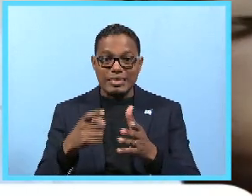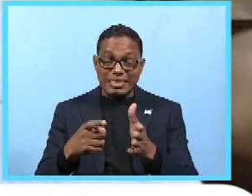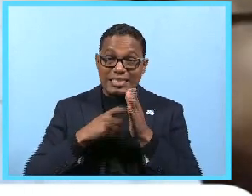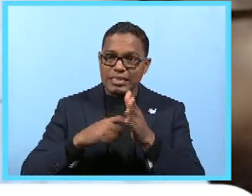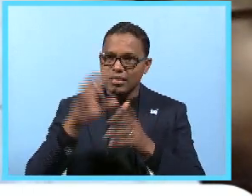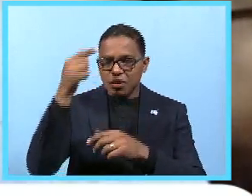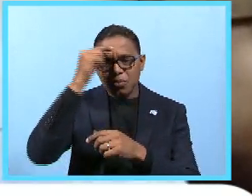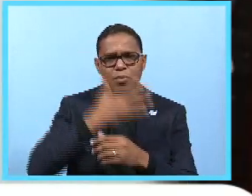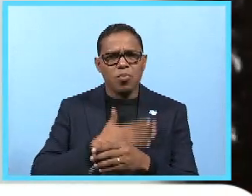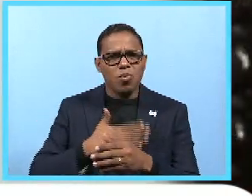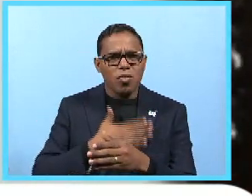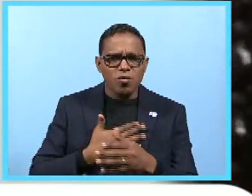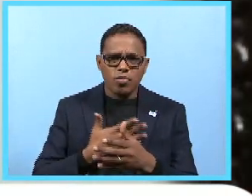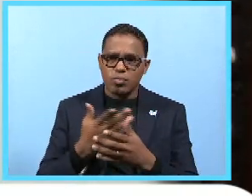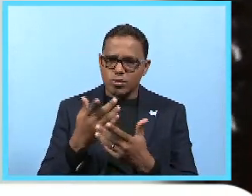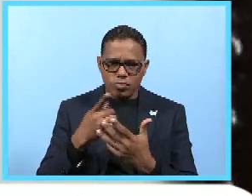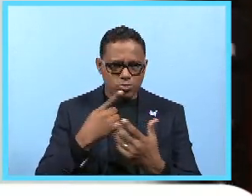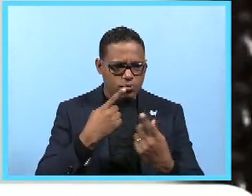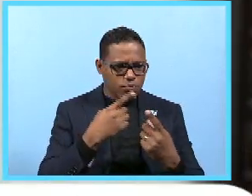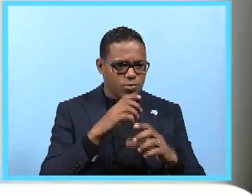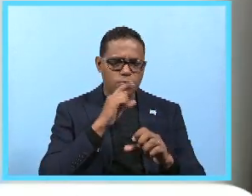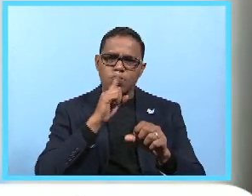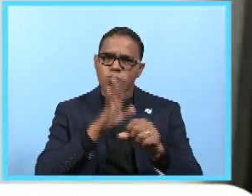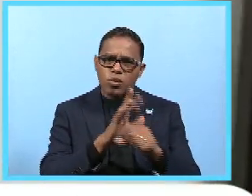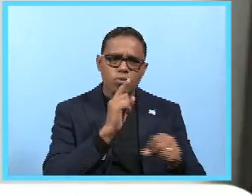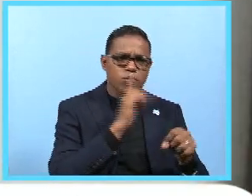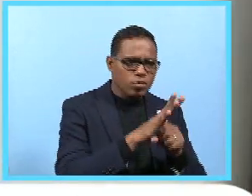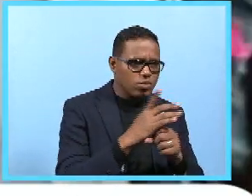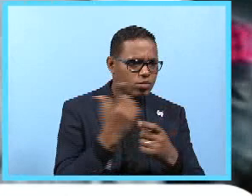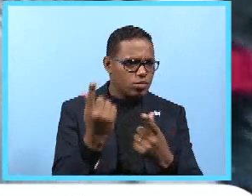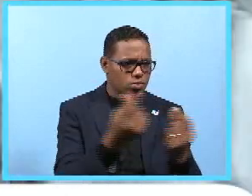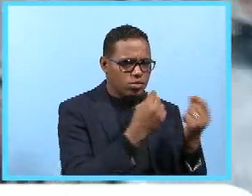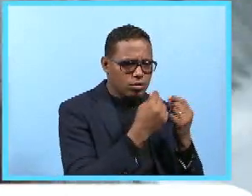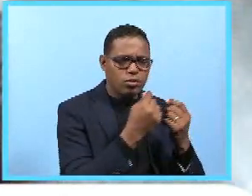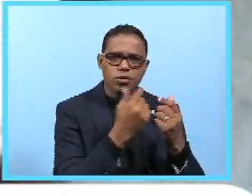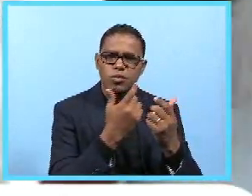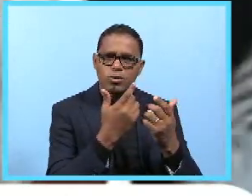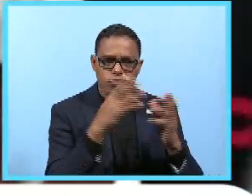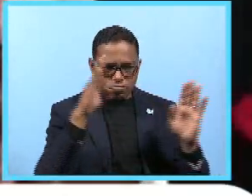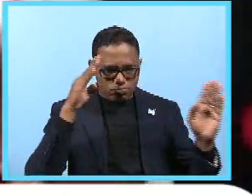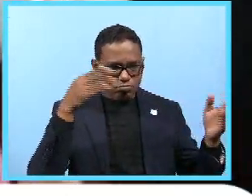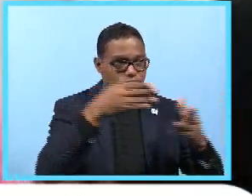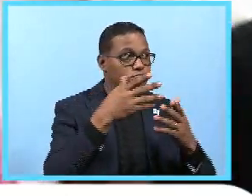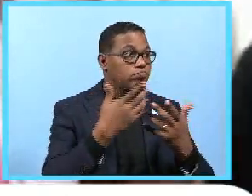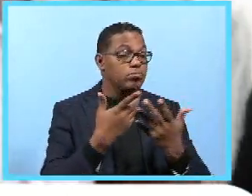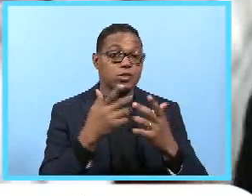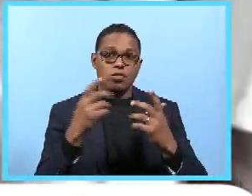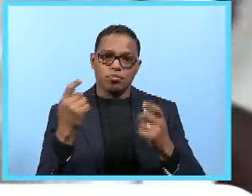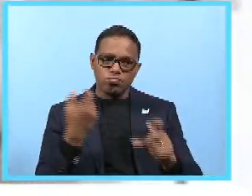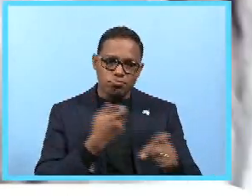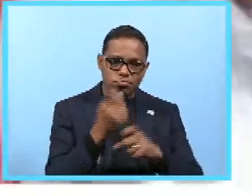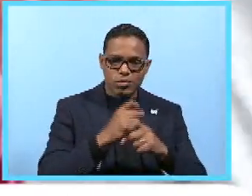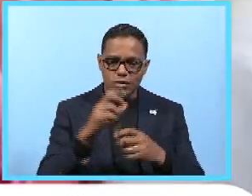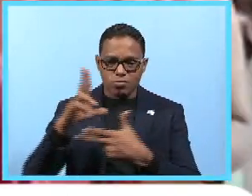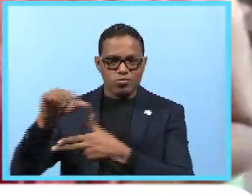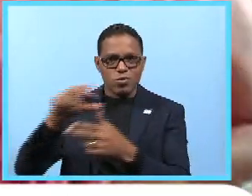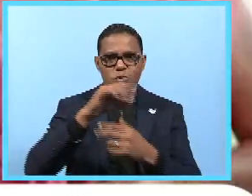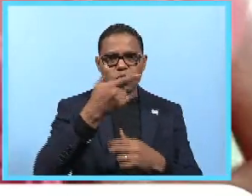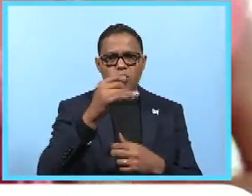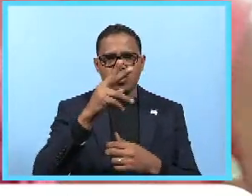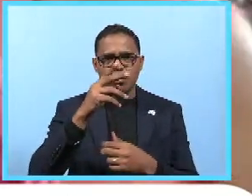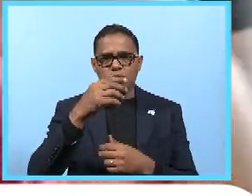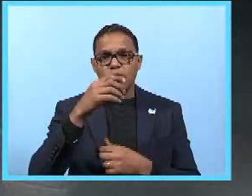al gobierno que le sean cumplidas las promesas que se suscitaron en función de esos graves daños que provocó este